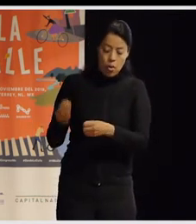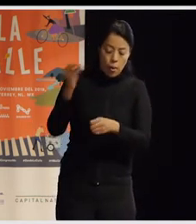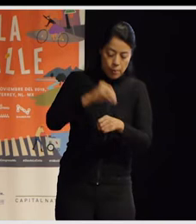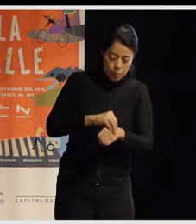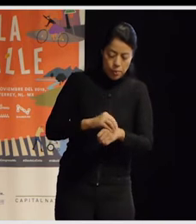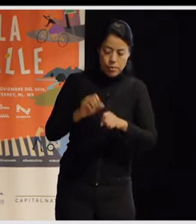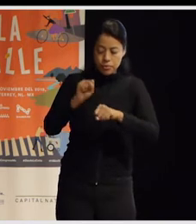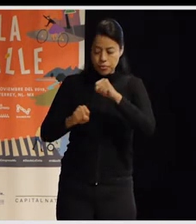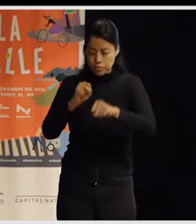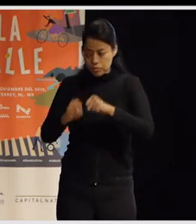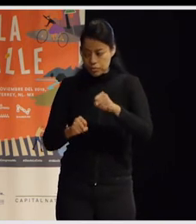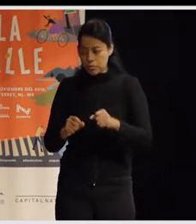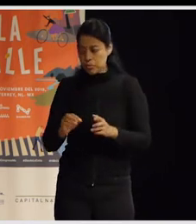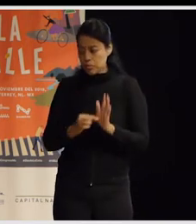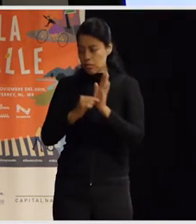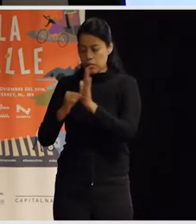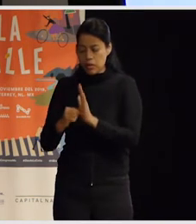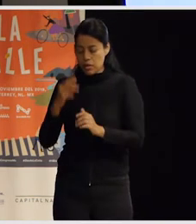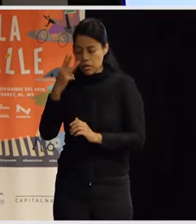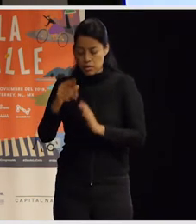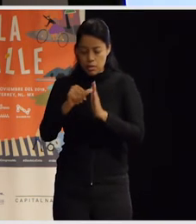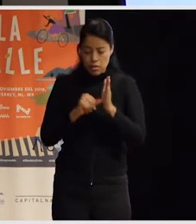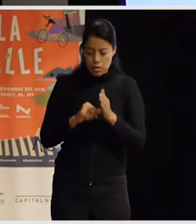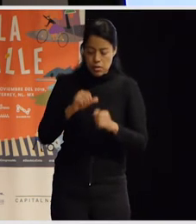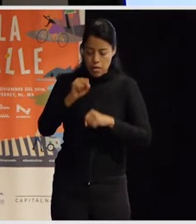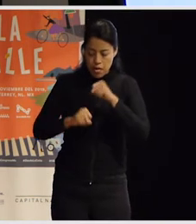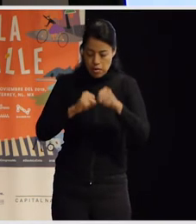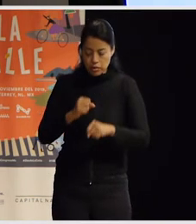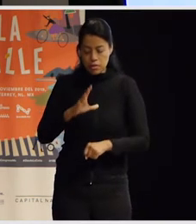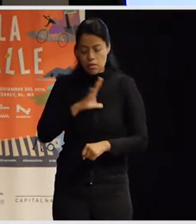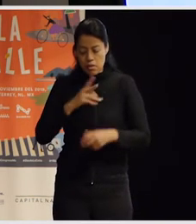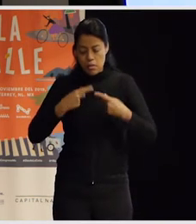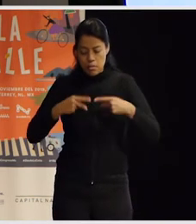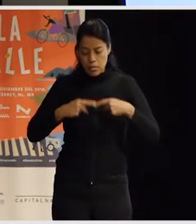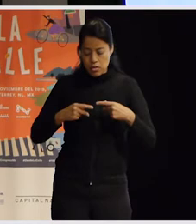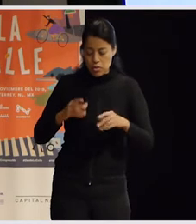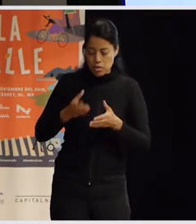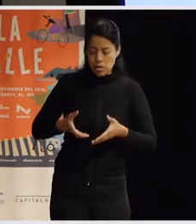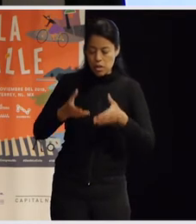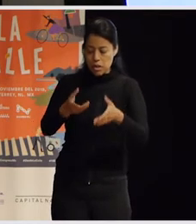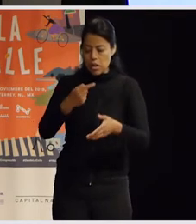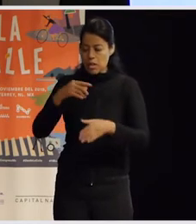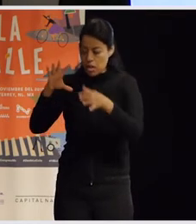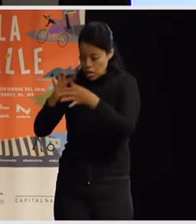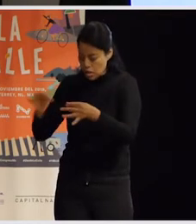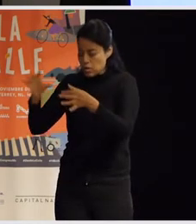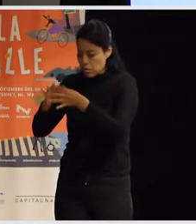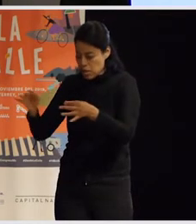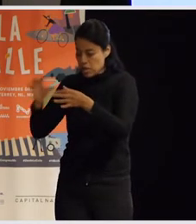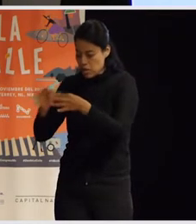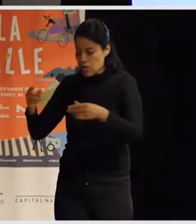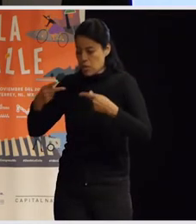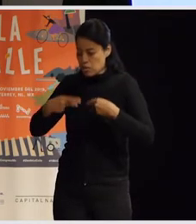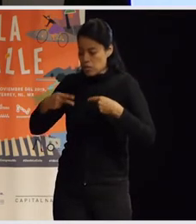una promotor ya es decir que en los primeros 3 operación hay personas en las calles en cada estación diciéndole a la gente cómo utilizar el sistema